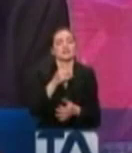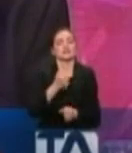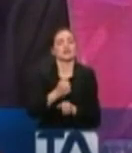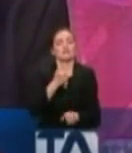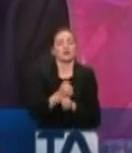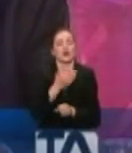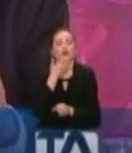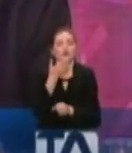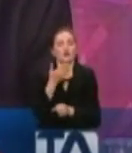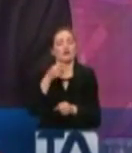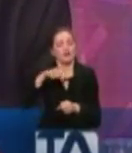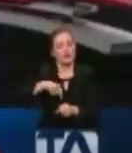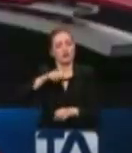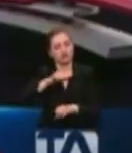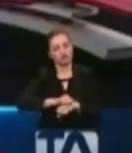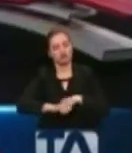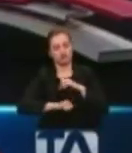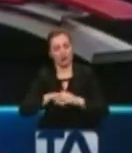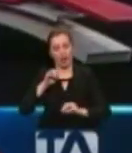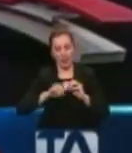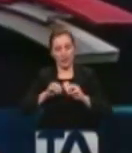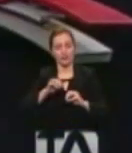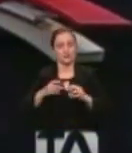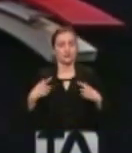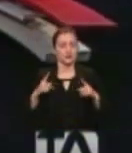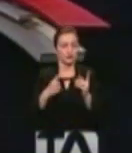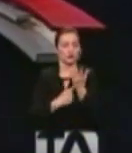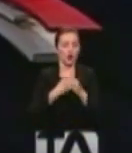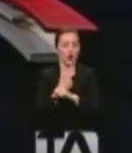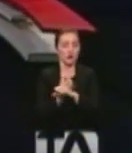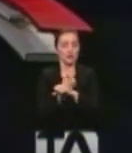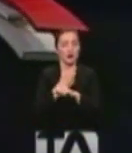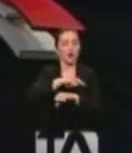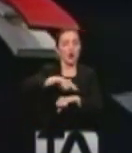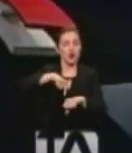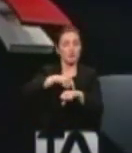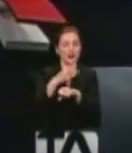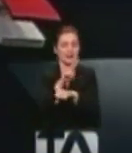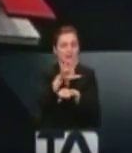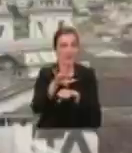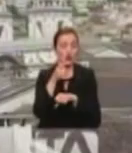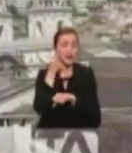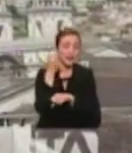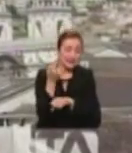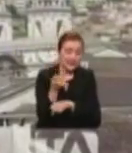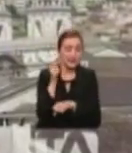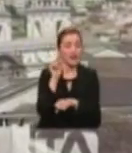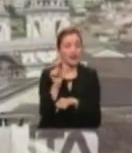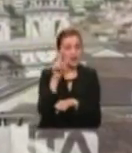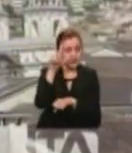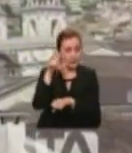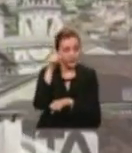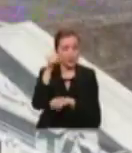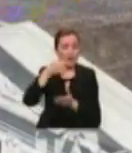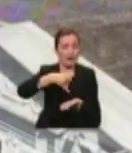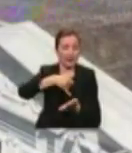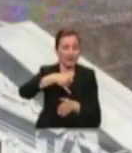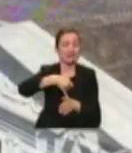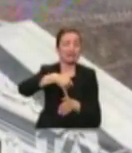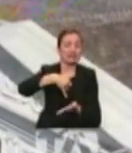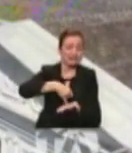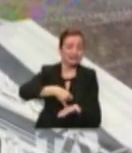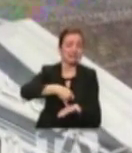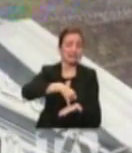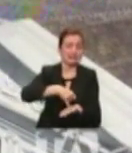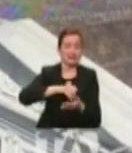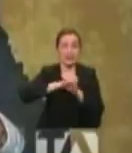debe construirse este momento. Durante el debate de Hora 25, los panelistas coincidieron en que el gobierno está en su punto más débil porque